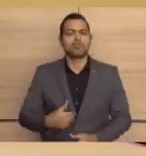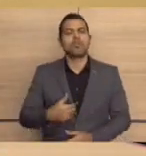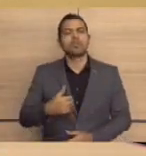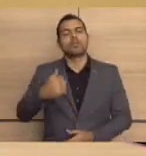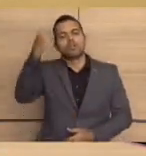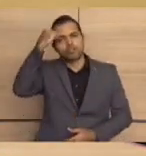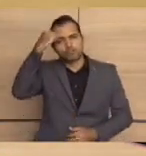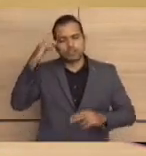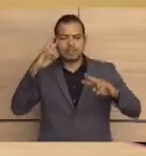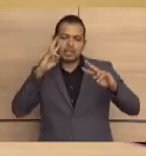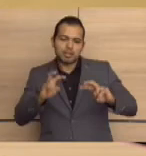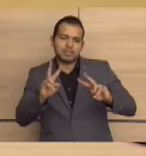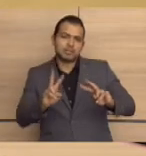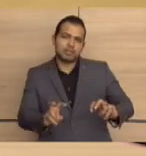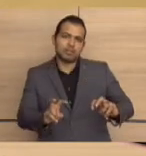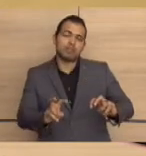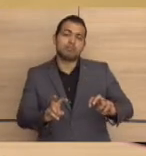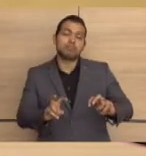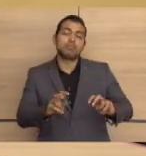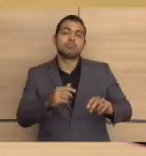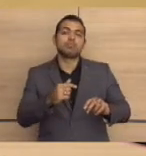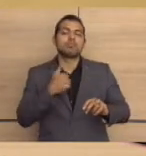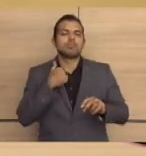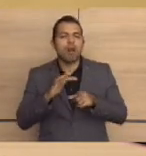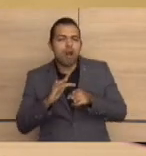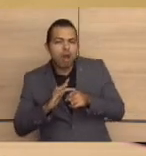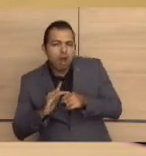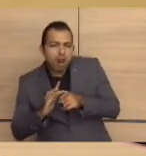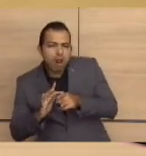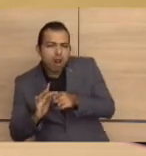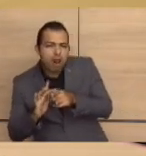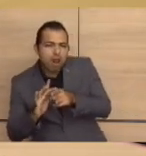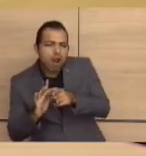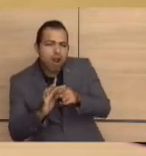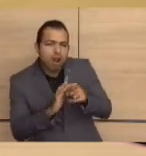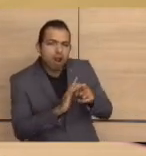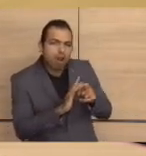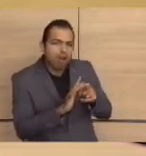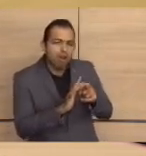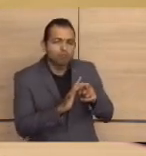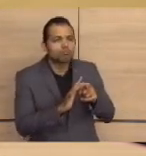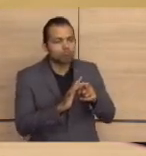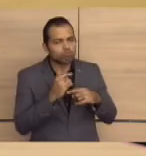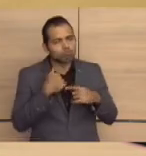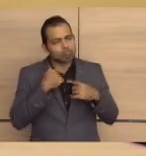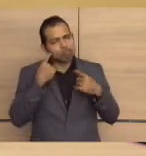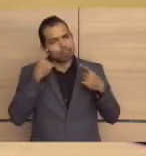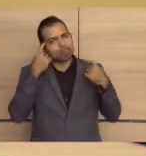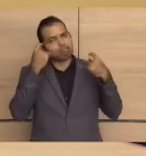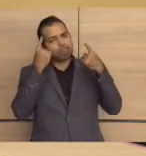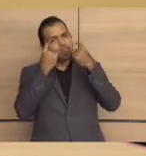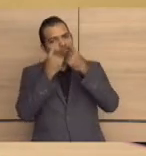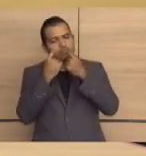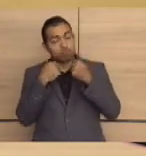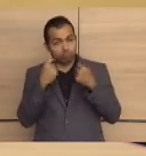Definitivamente aquí puedo ver que esa reflexión valió la pena. Esa reflexión me movió a